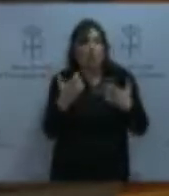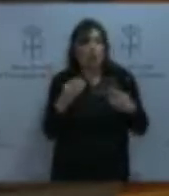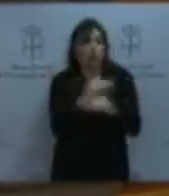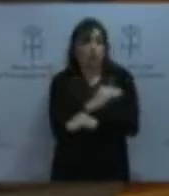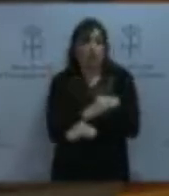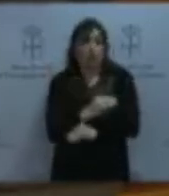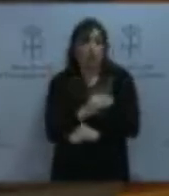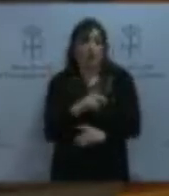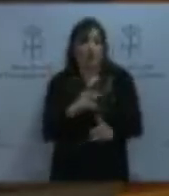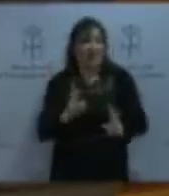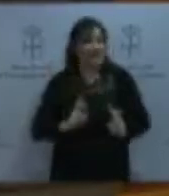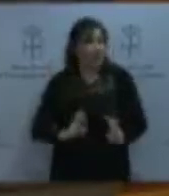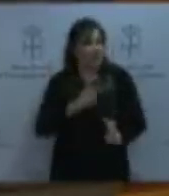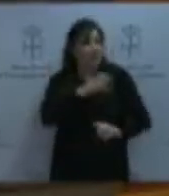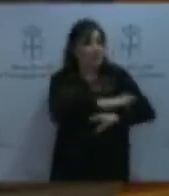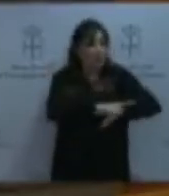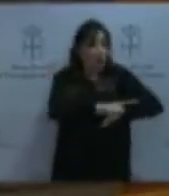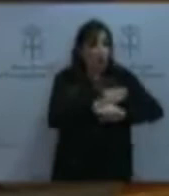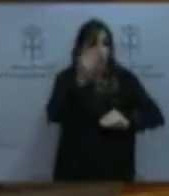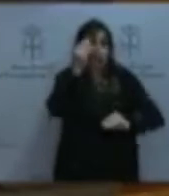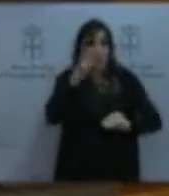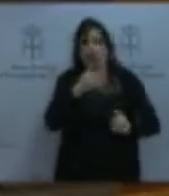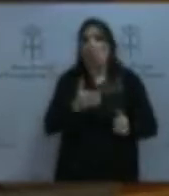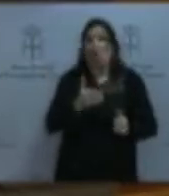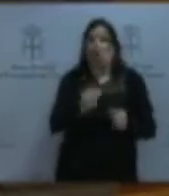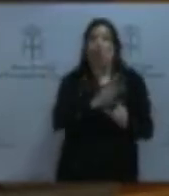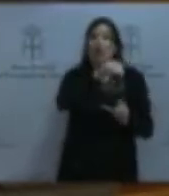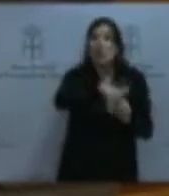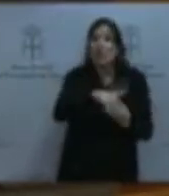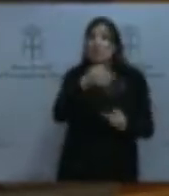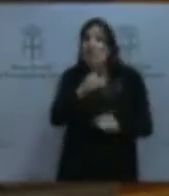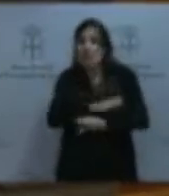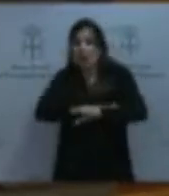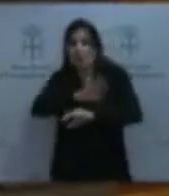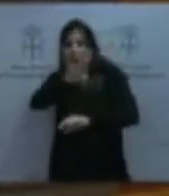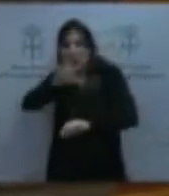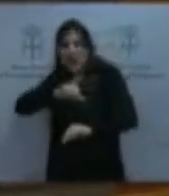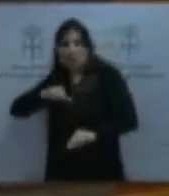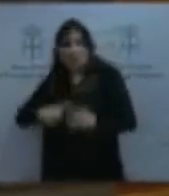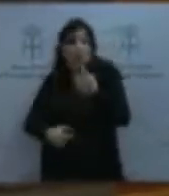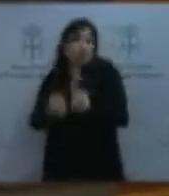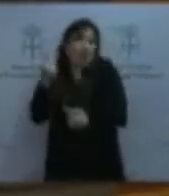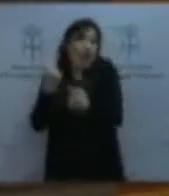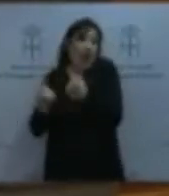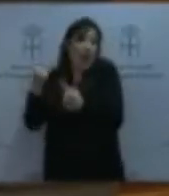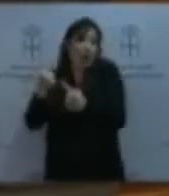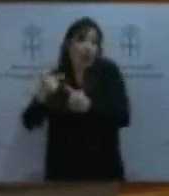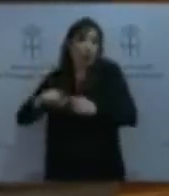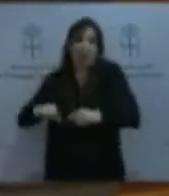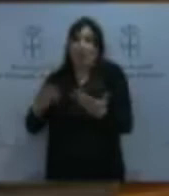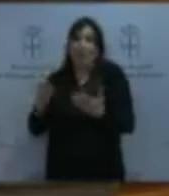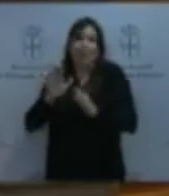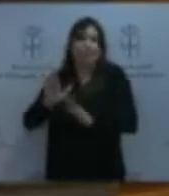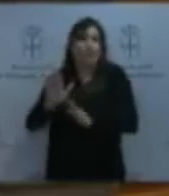carrera electoral y unos gobiernos autonómicos, en algunos casos, anclados en inercias y en políticas muchísimo más conservadoras. Es decir, se va a